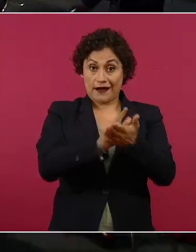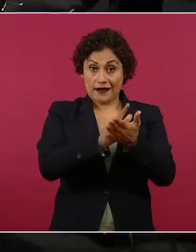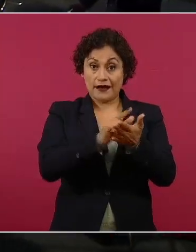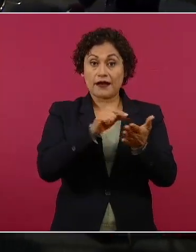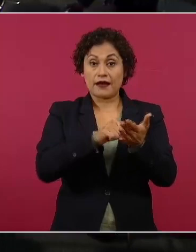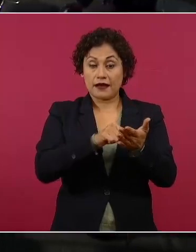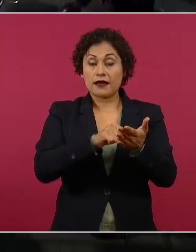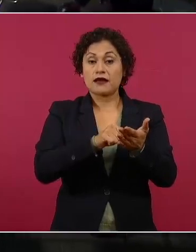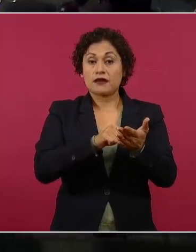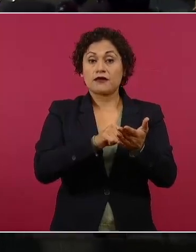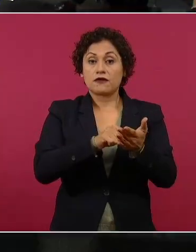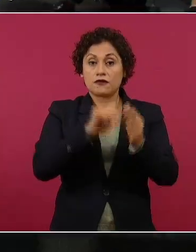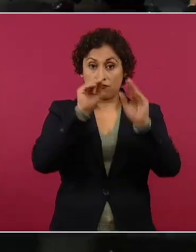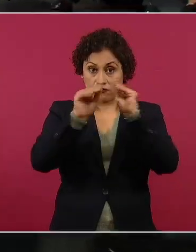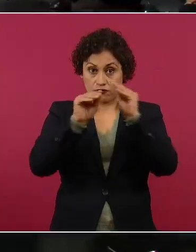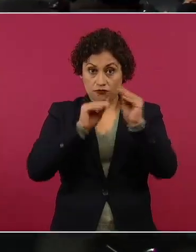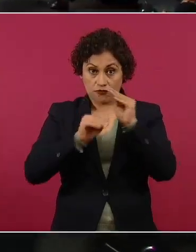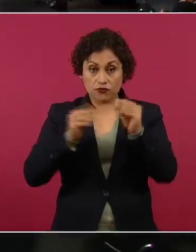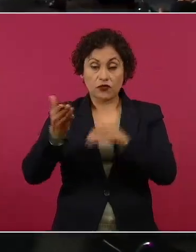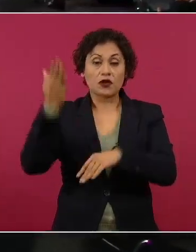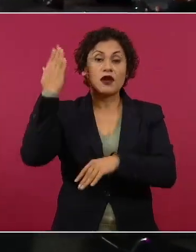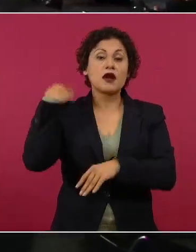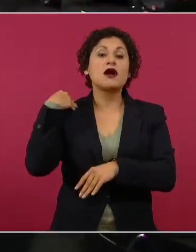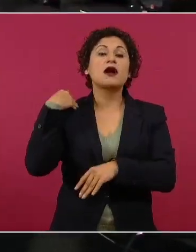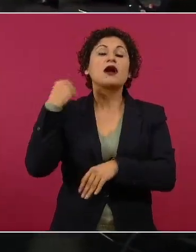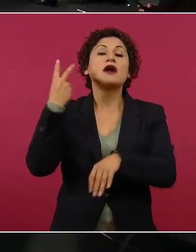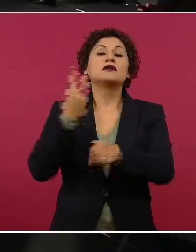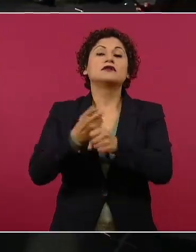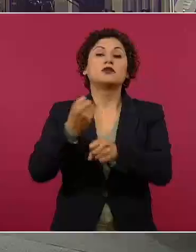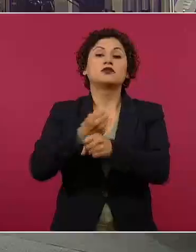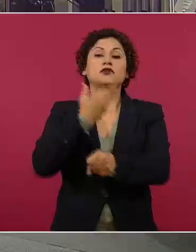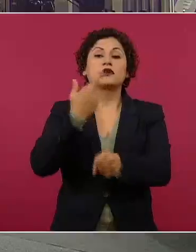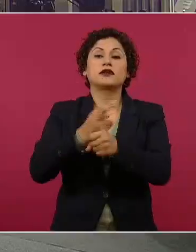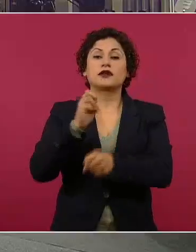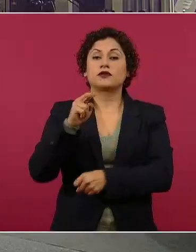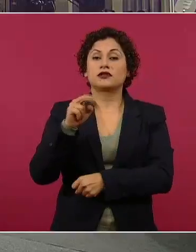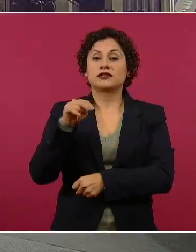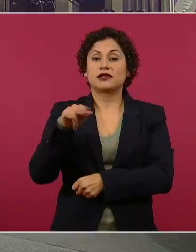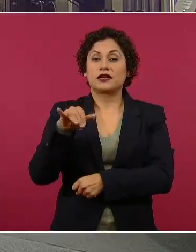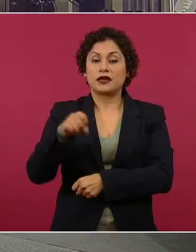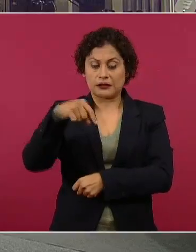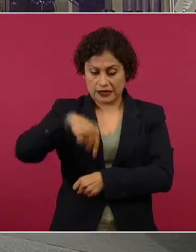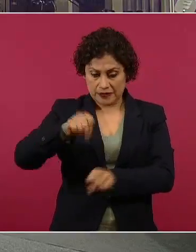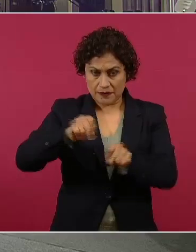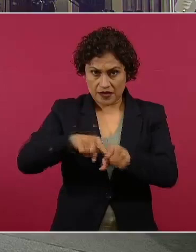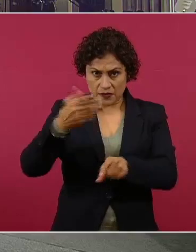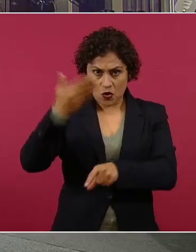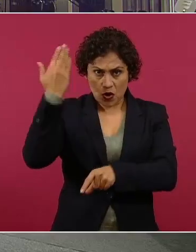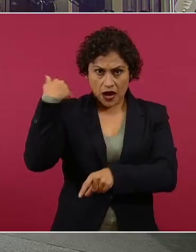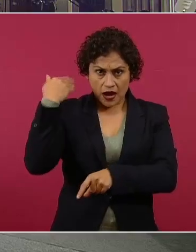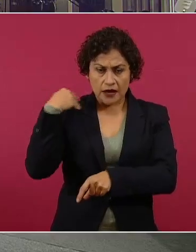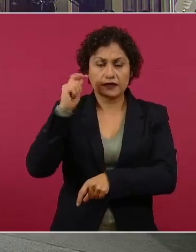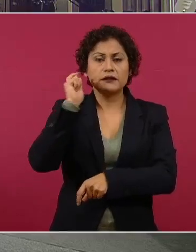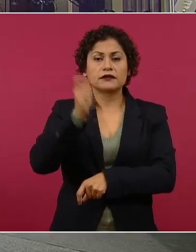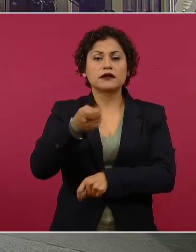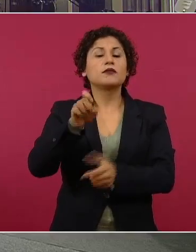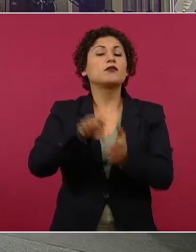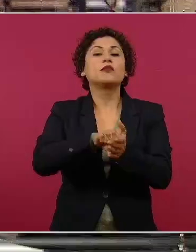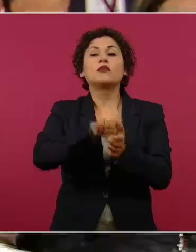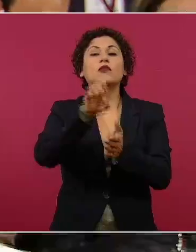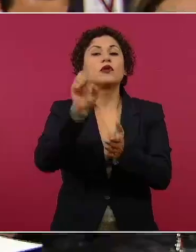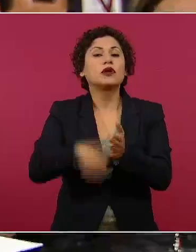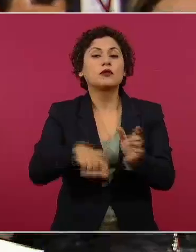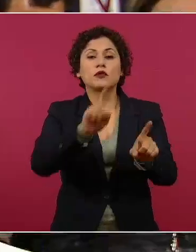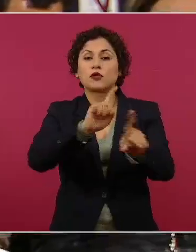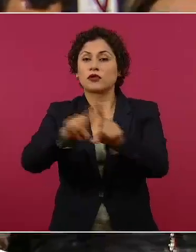señaló el subsecretario Encinas hace unas reuniones aquí mismo. Nos referimos a varios de los integrantes de